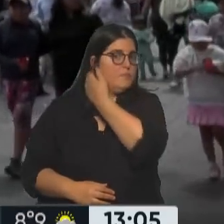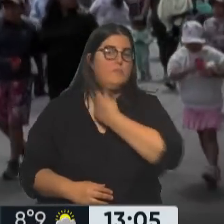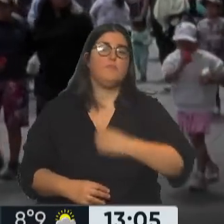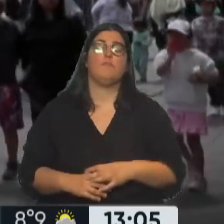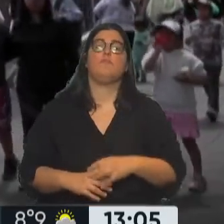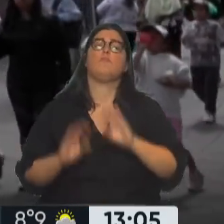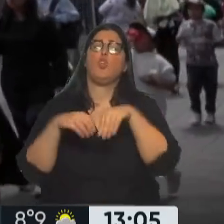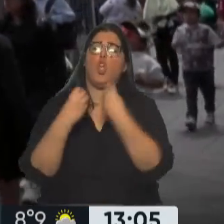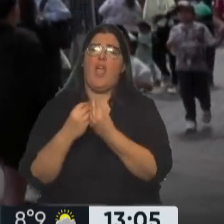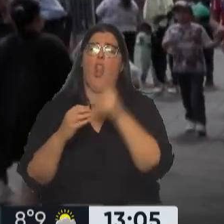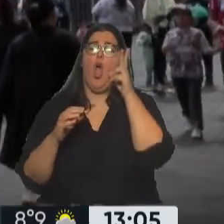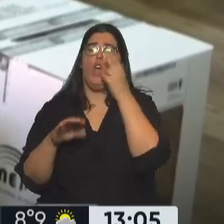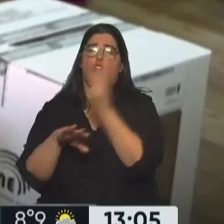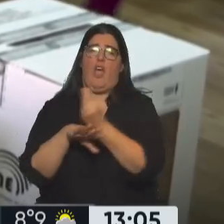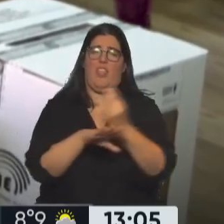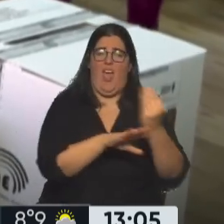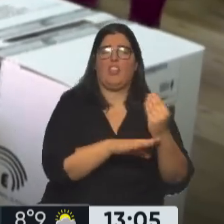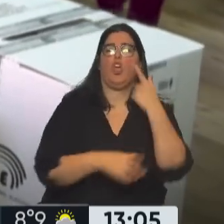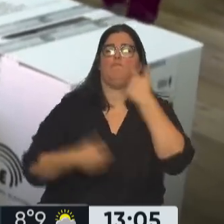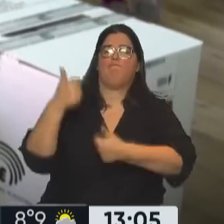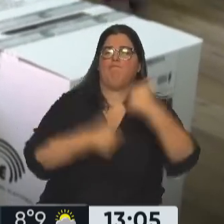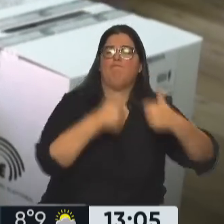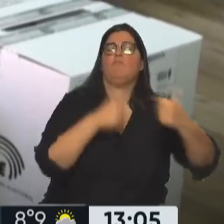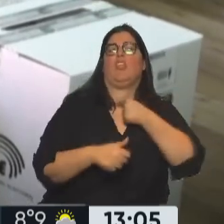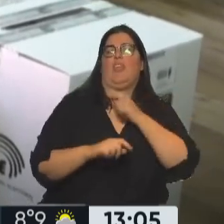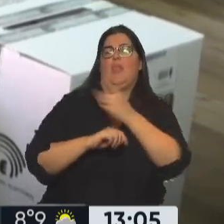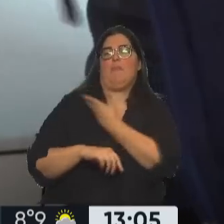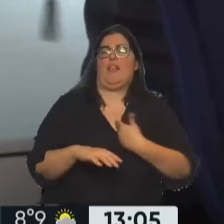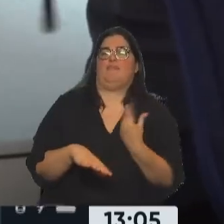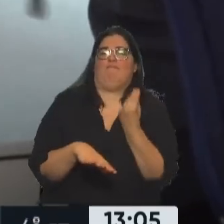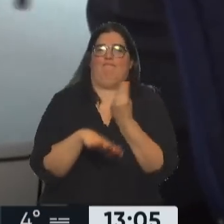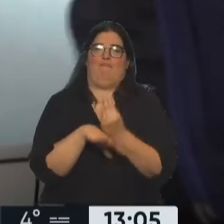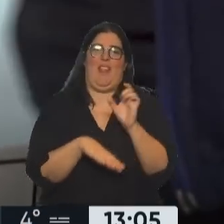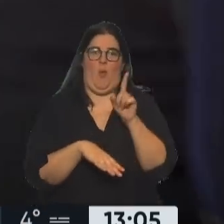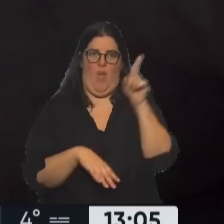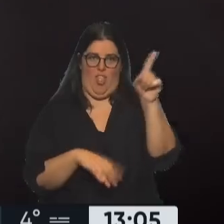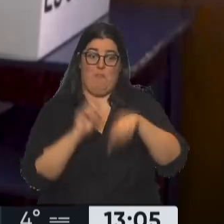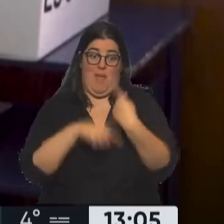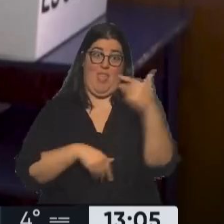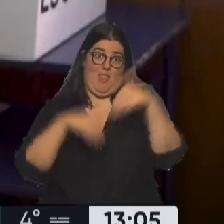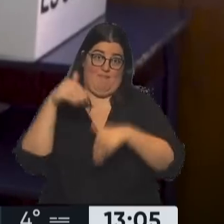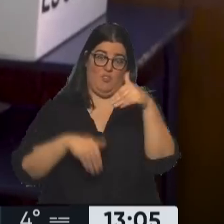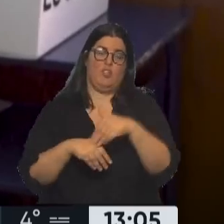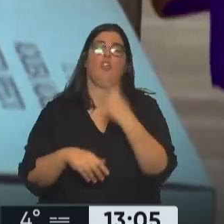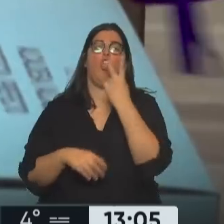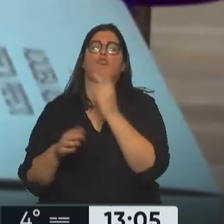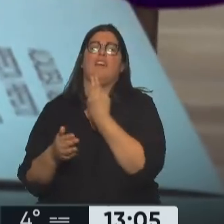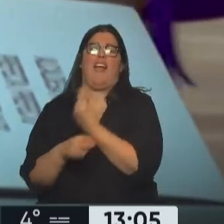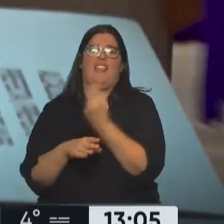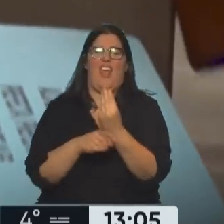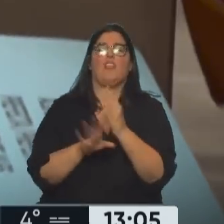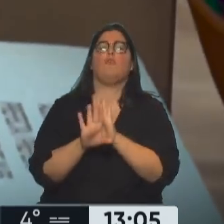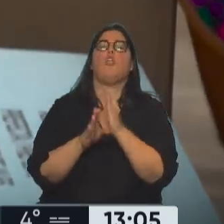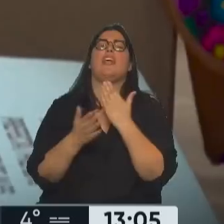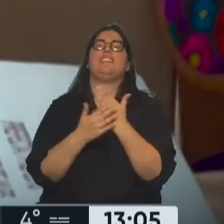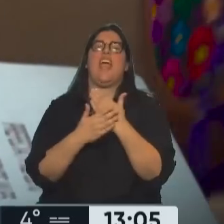8 candidatos disputan la presidencia de Ecuador que se define mañana en las urnas. 2 postulantes proponen un gobierno progresista de izquierda y